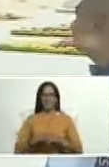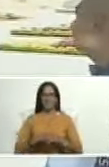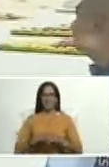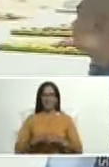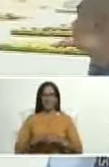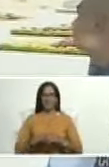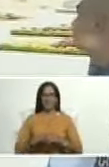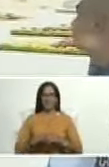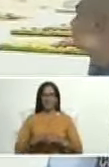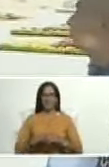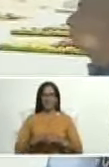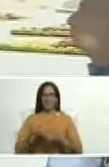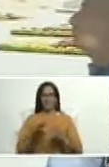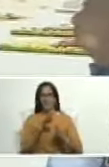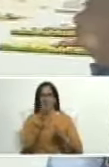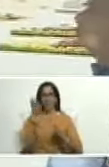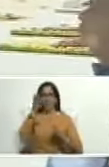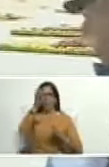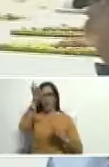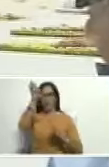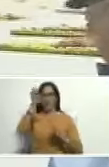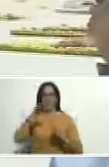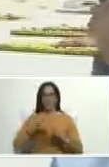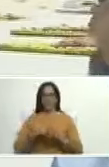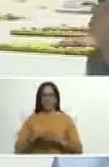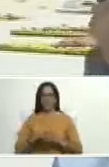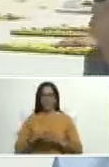del Guarayra Repano.